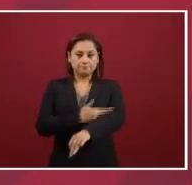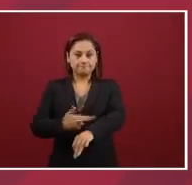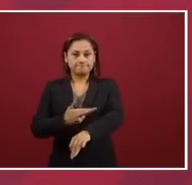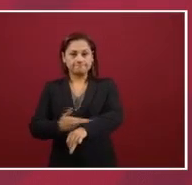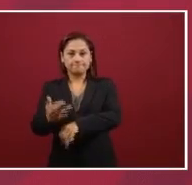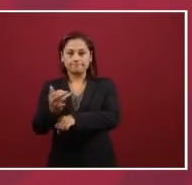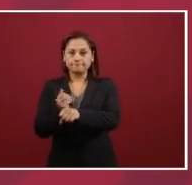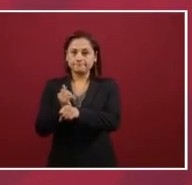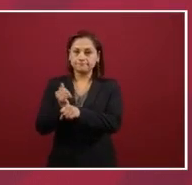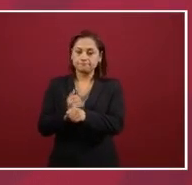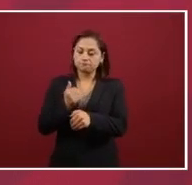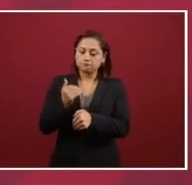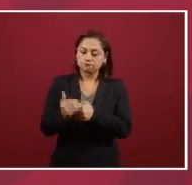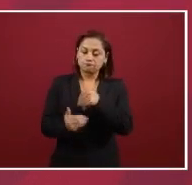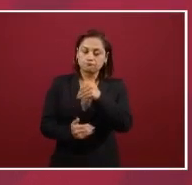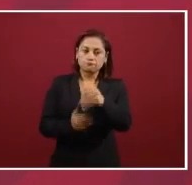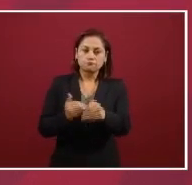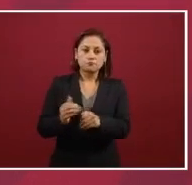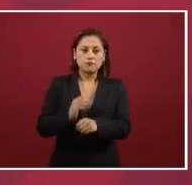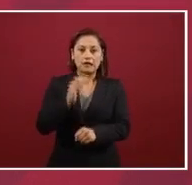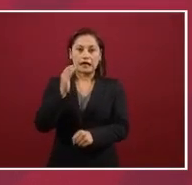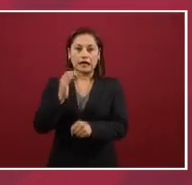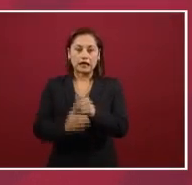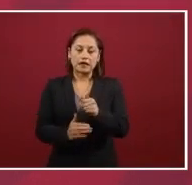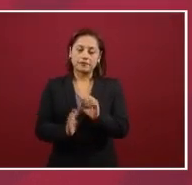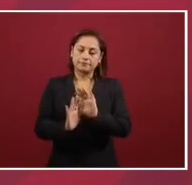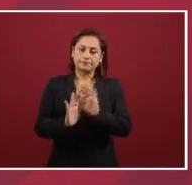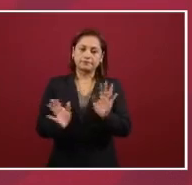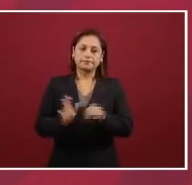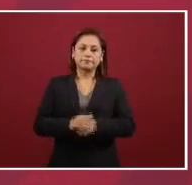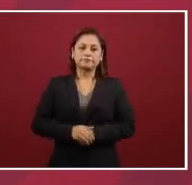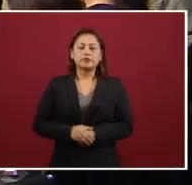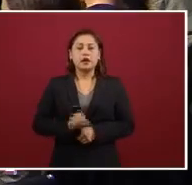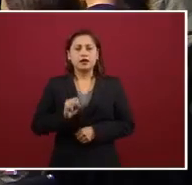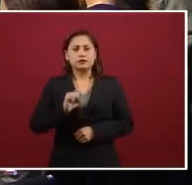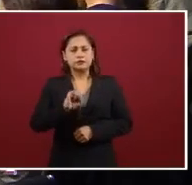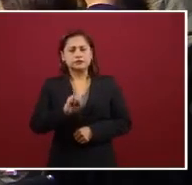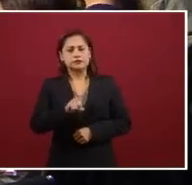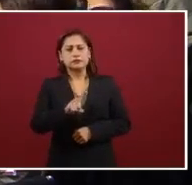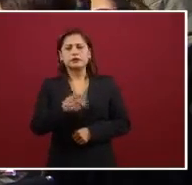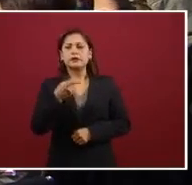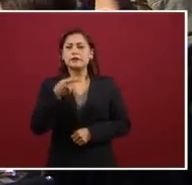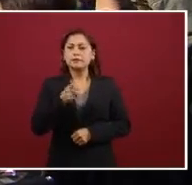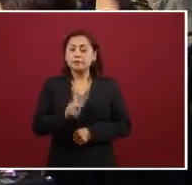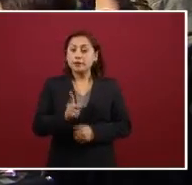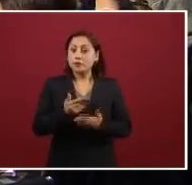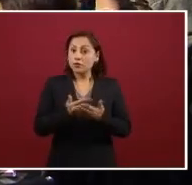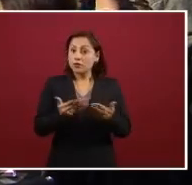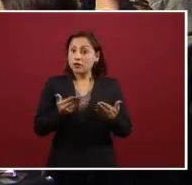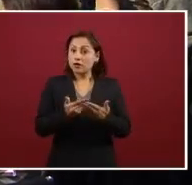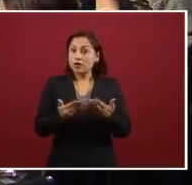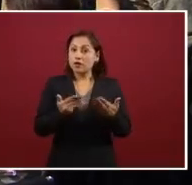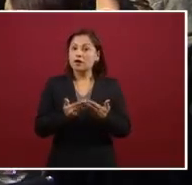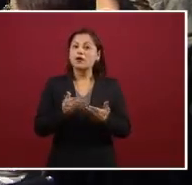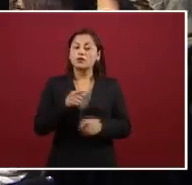investigaciones y los procesos legales. Claro, solo que en este caso, presidente, solamente existen denuncias específicamente